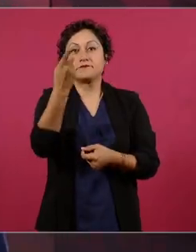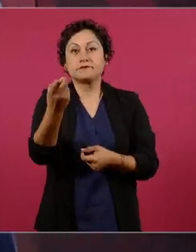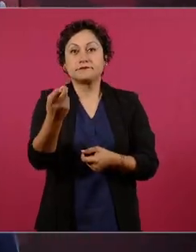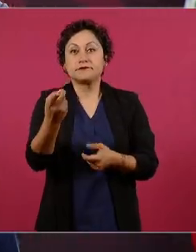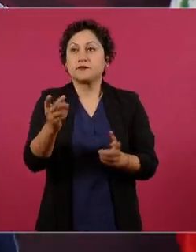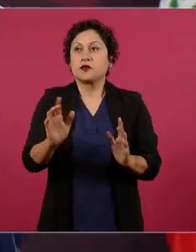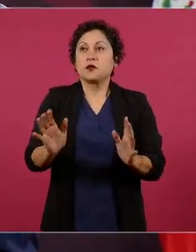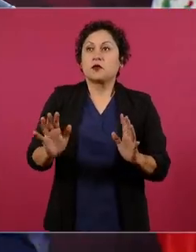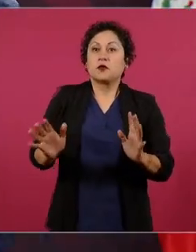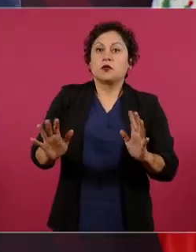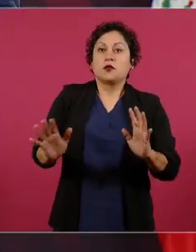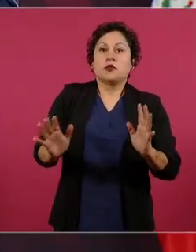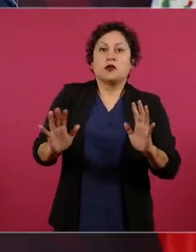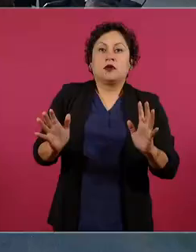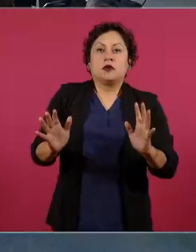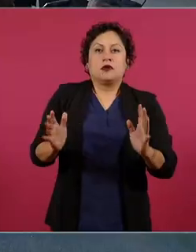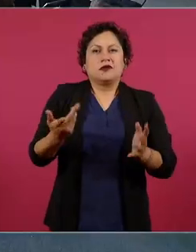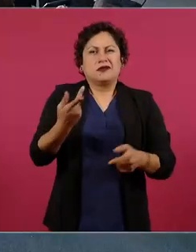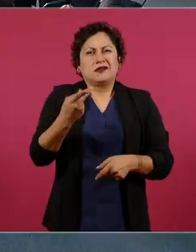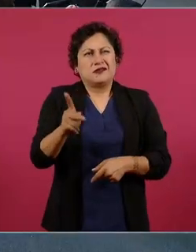lo único que argumentan